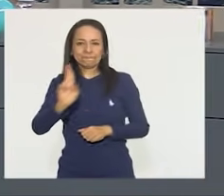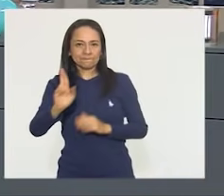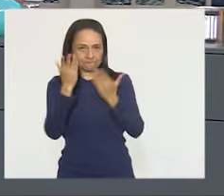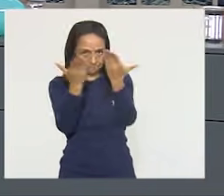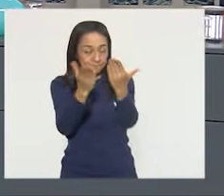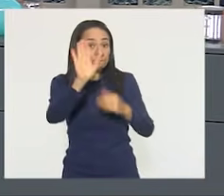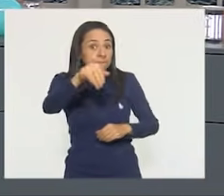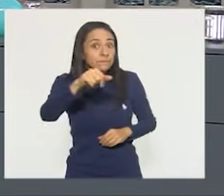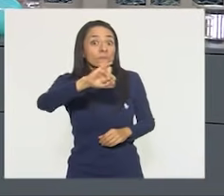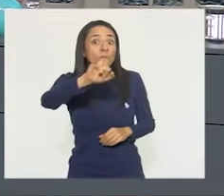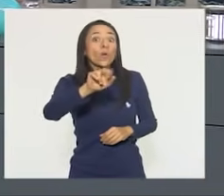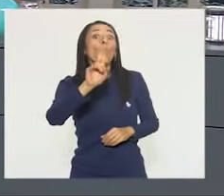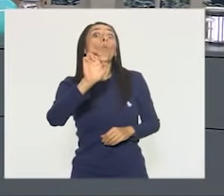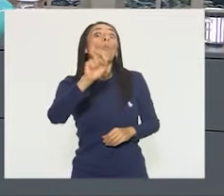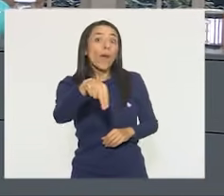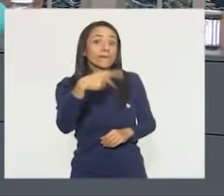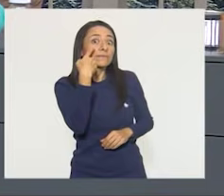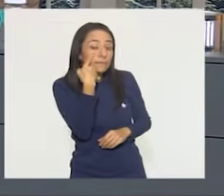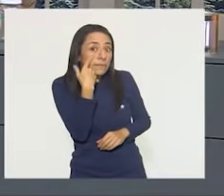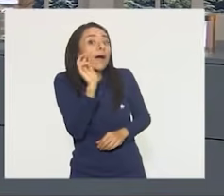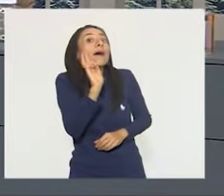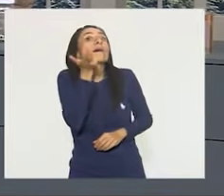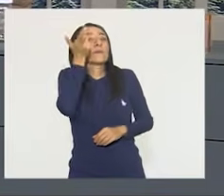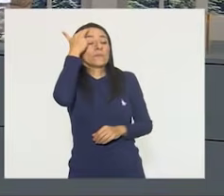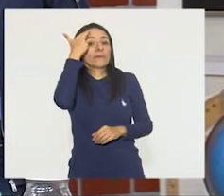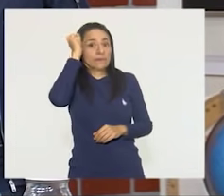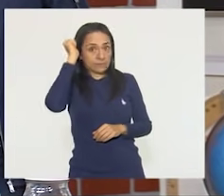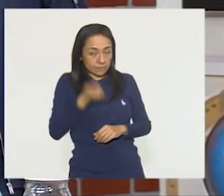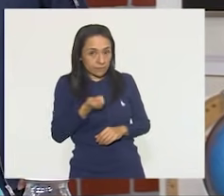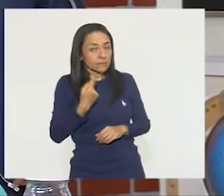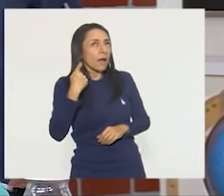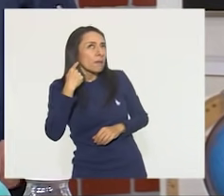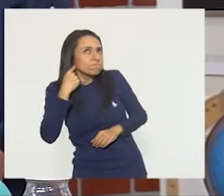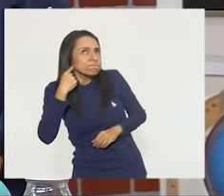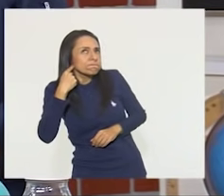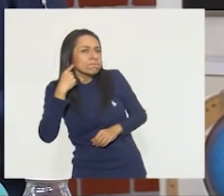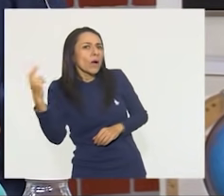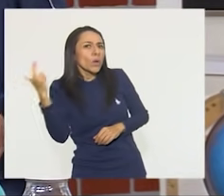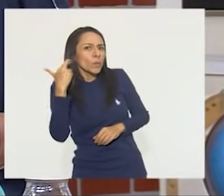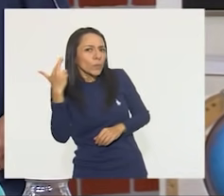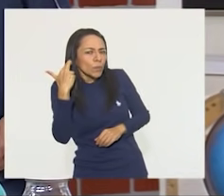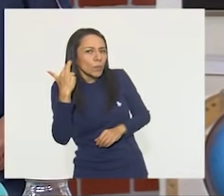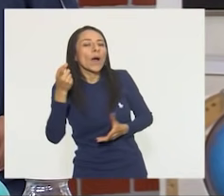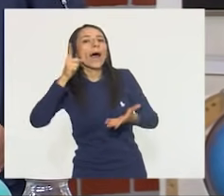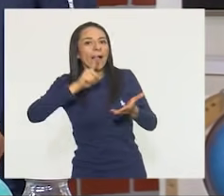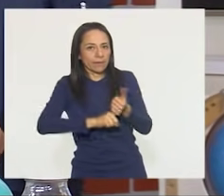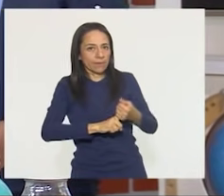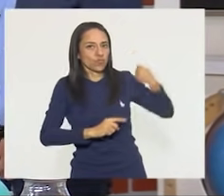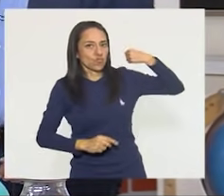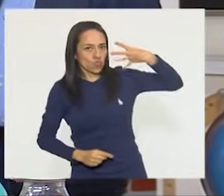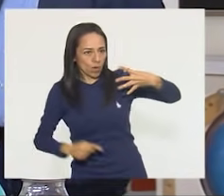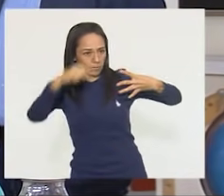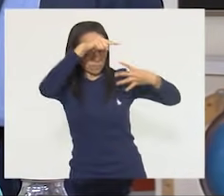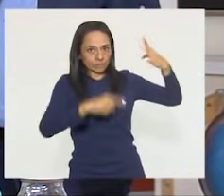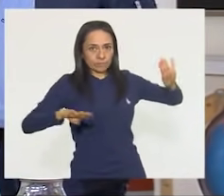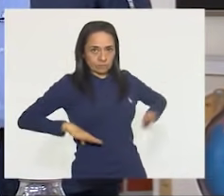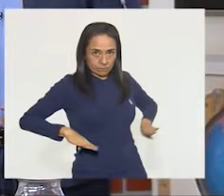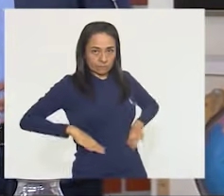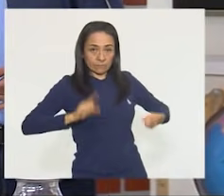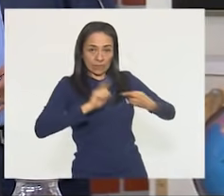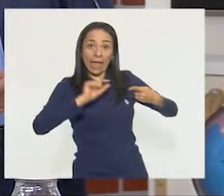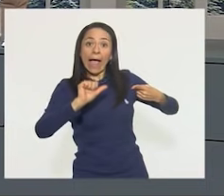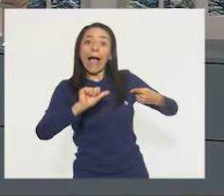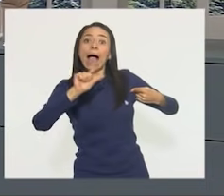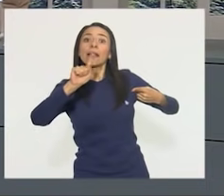lo siguiente. El sonido tiene cualidades, Juan, y son cuatro. Altura,